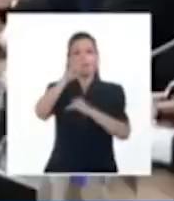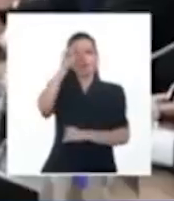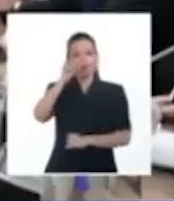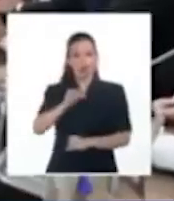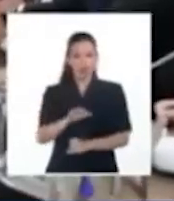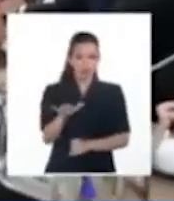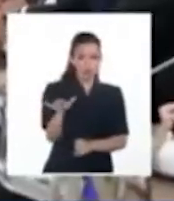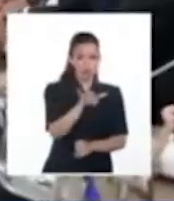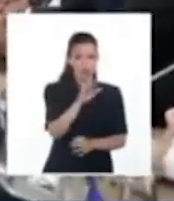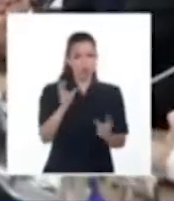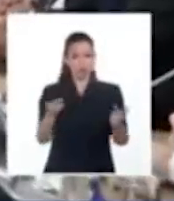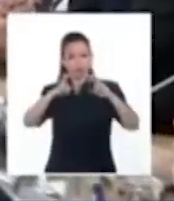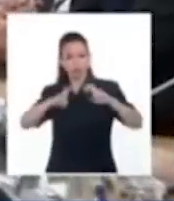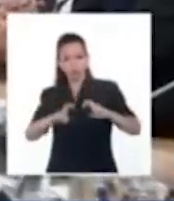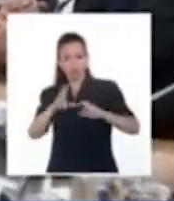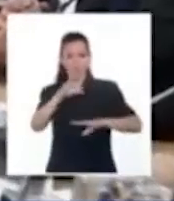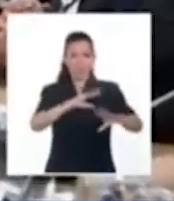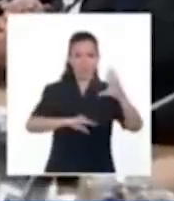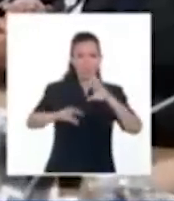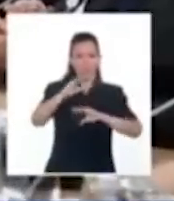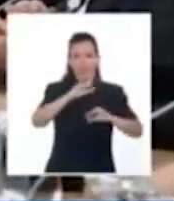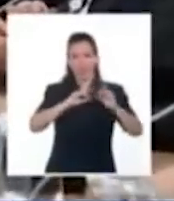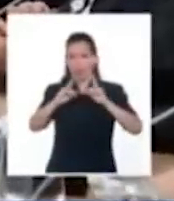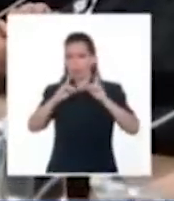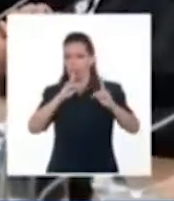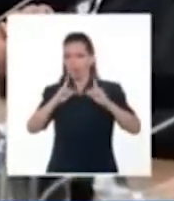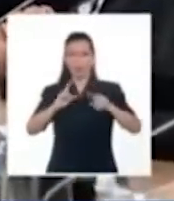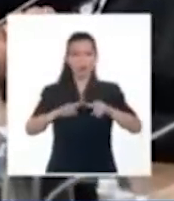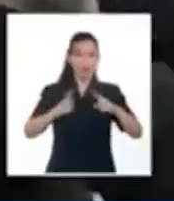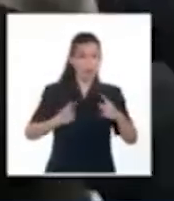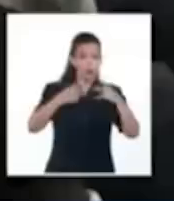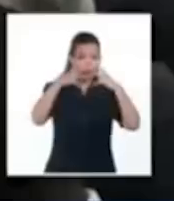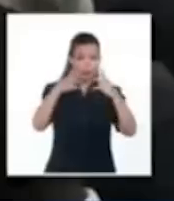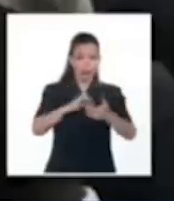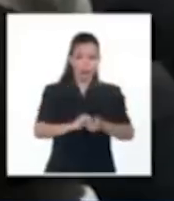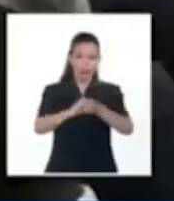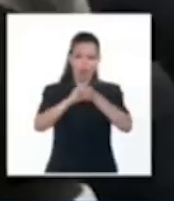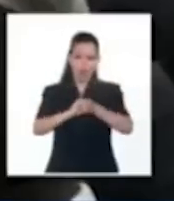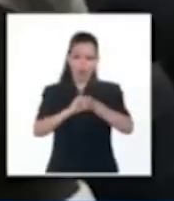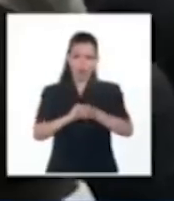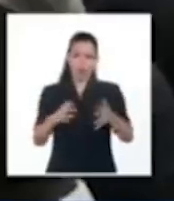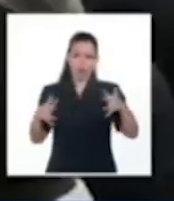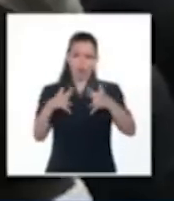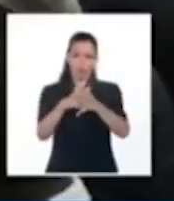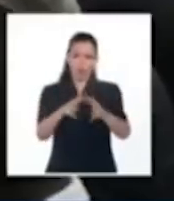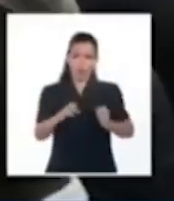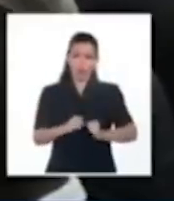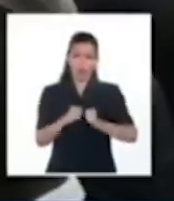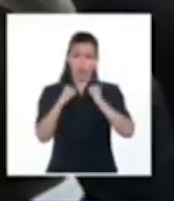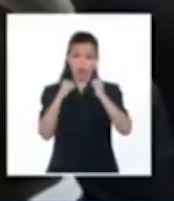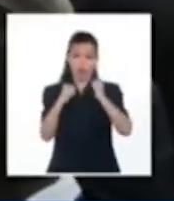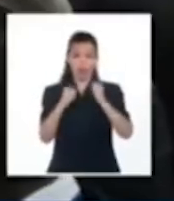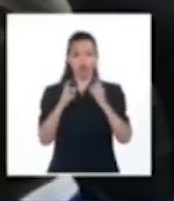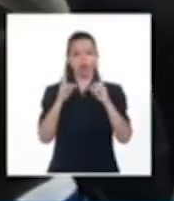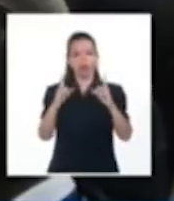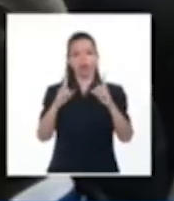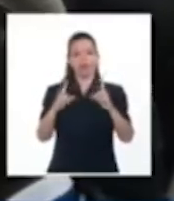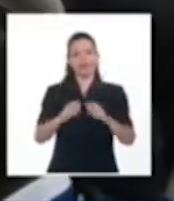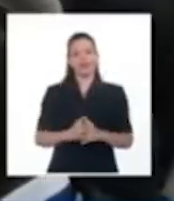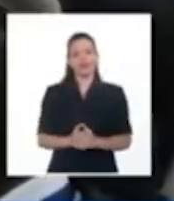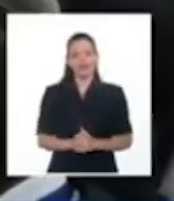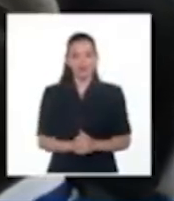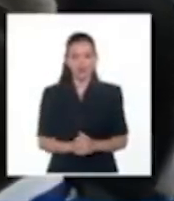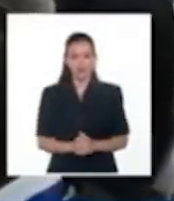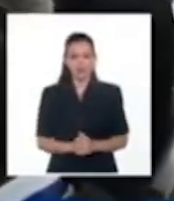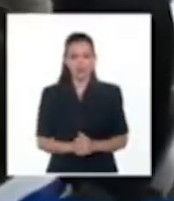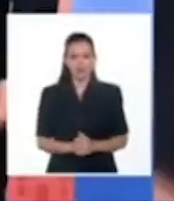aldea de los taínos. Han vuelto incluso a bailar alrededor del fuego. Fíjense de eso. Ahí no queda nada. Bueno, en